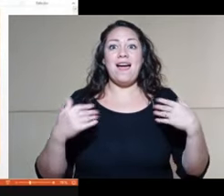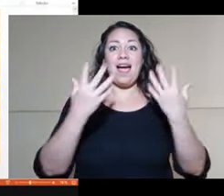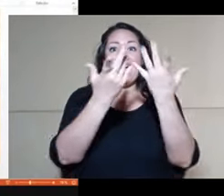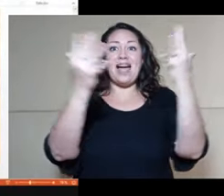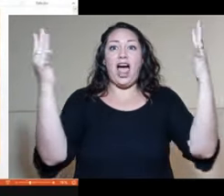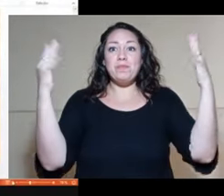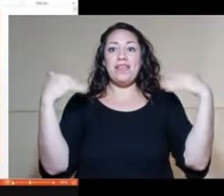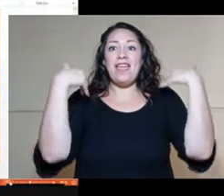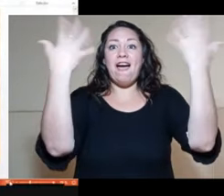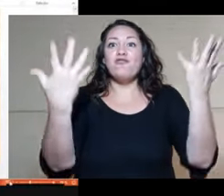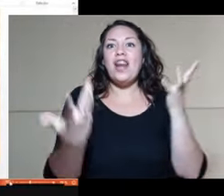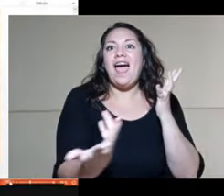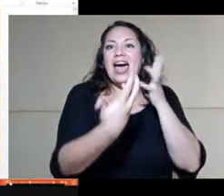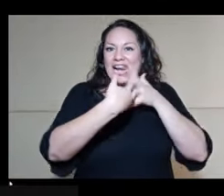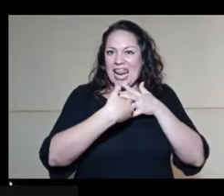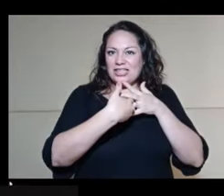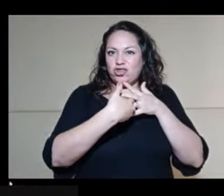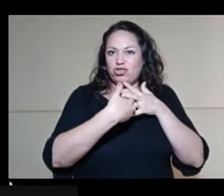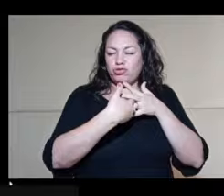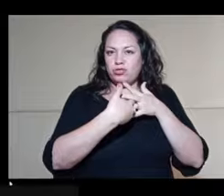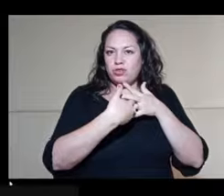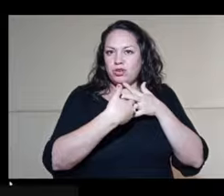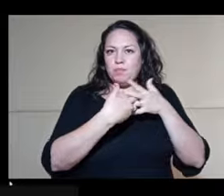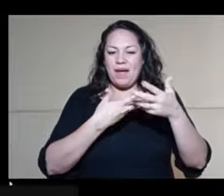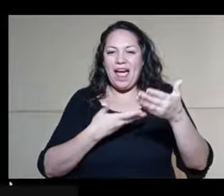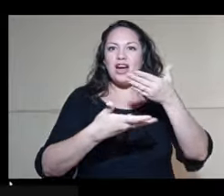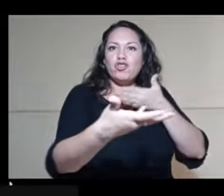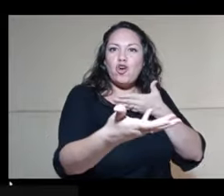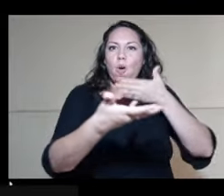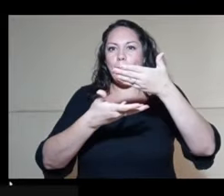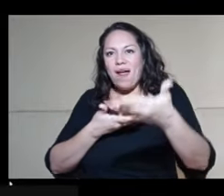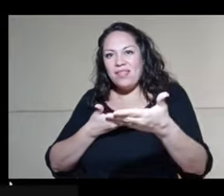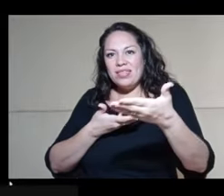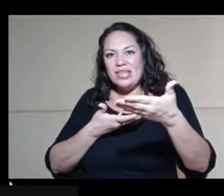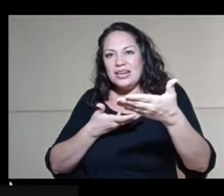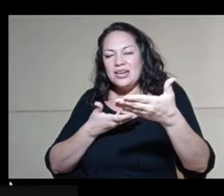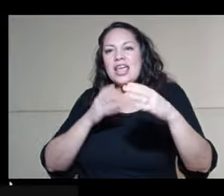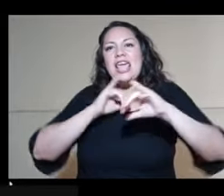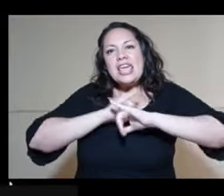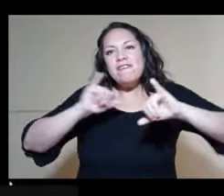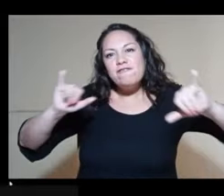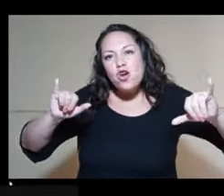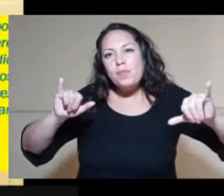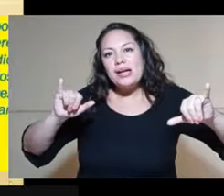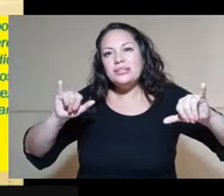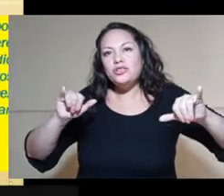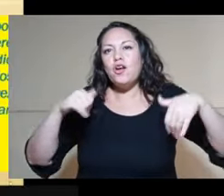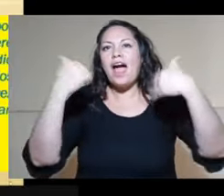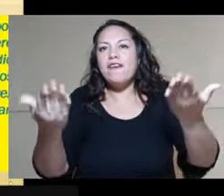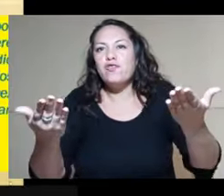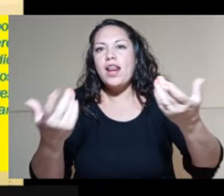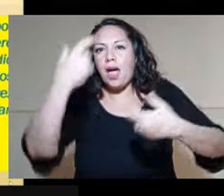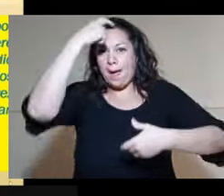Para relacionarse con el medio ambiente. Para eso está la sensibilidad. Para que haya un intercambio, un intercambio